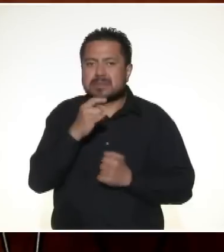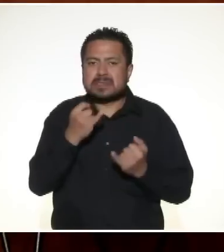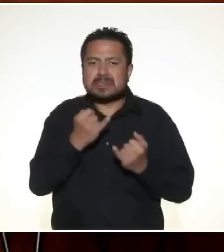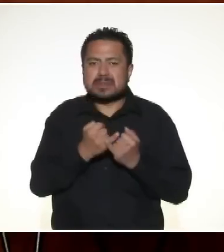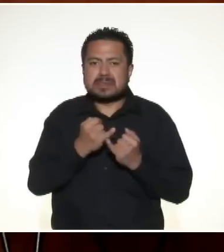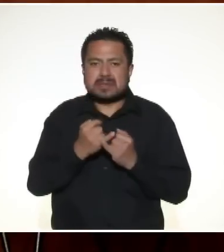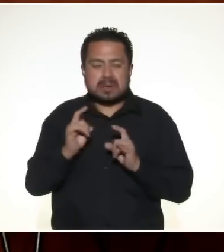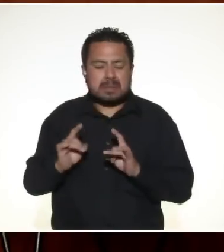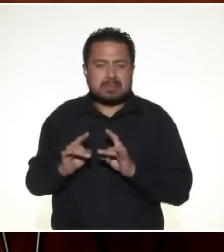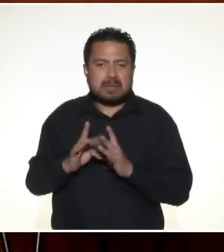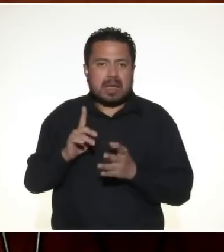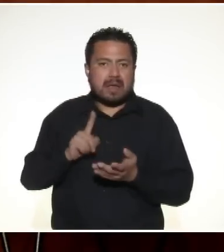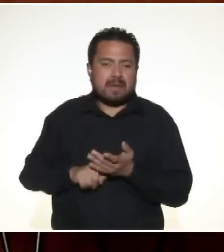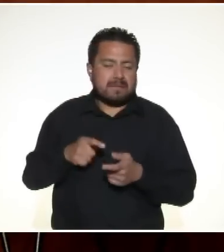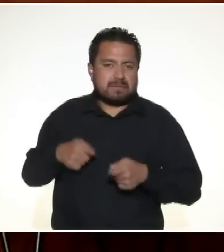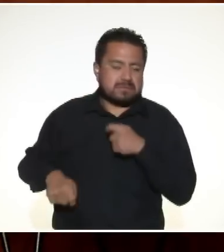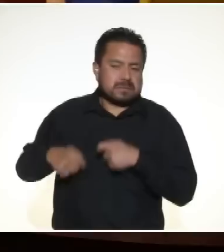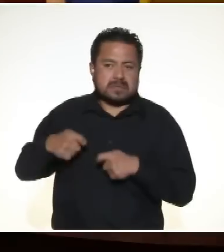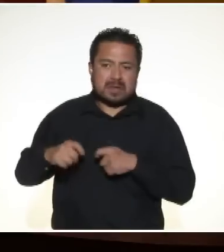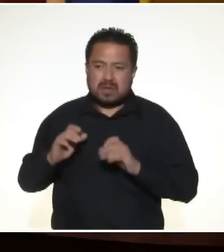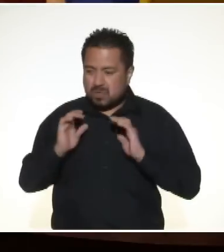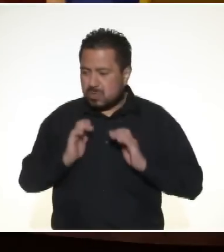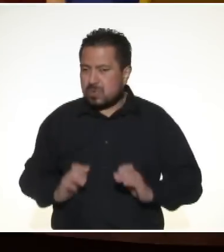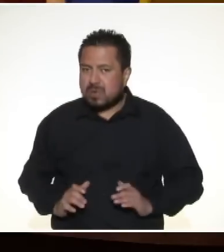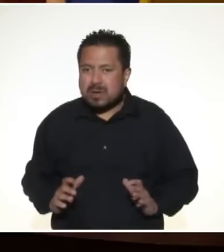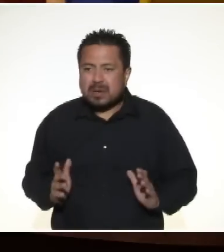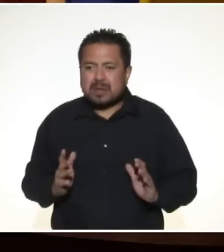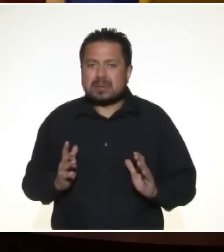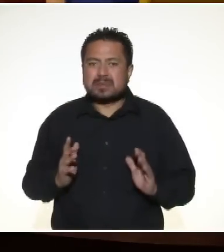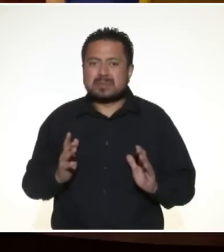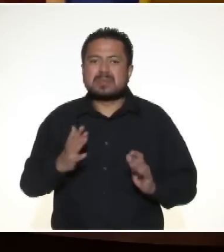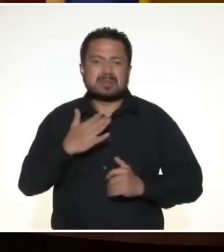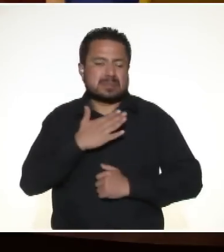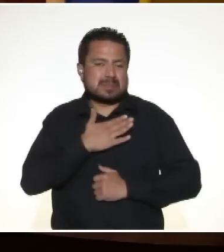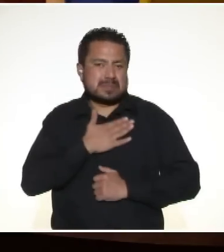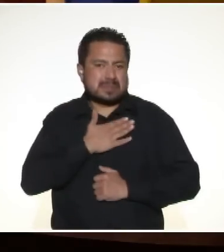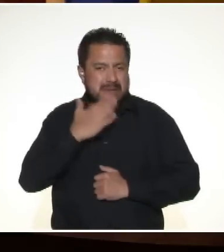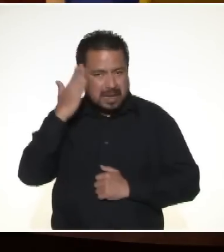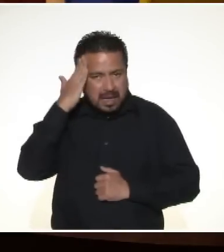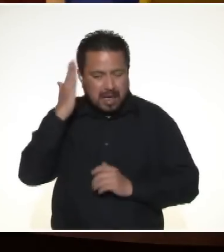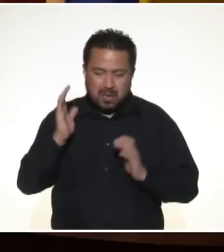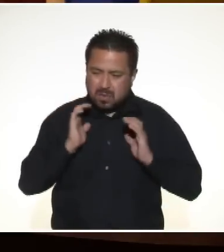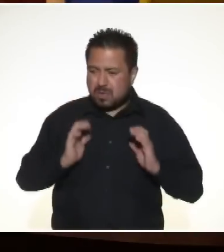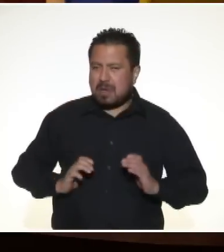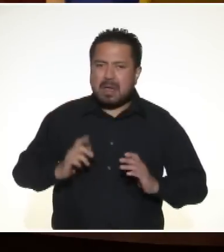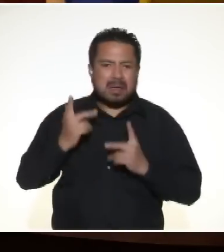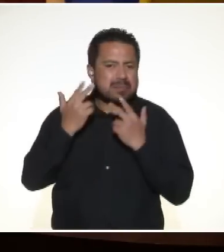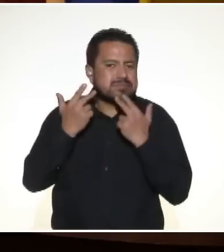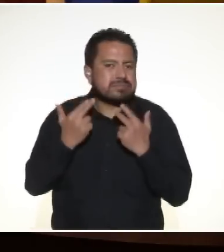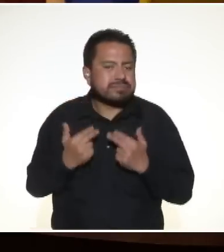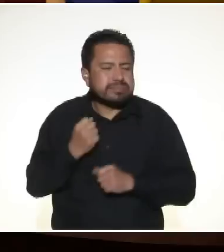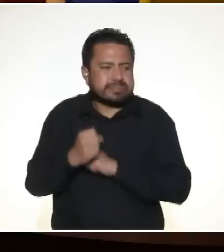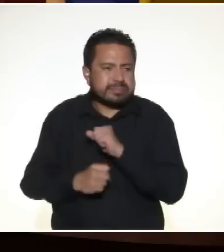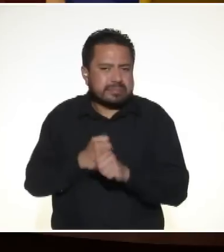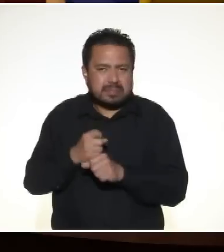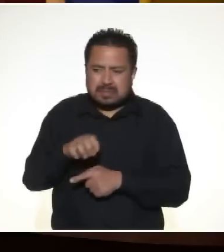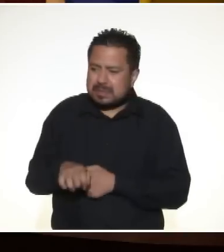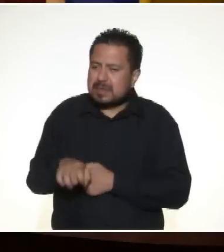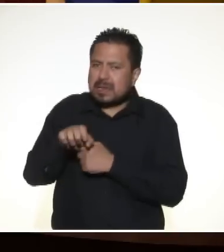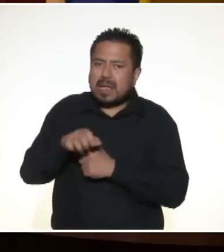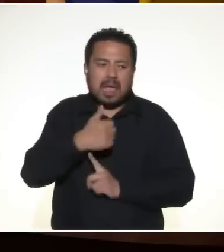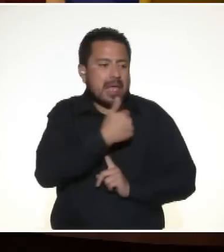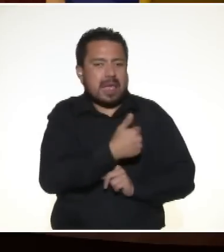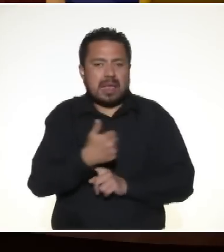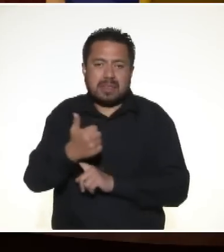reflejos. Por eso Sí. lo pregunto, porque nuestra capacidad fisiológica se va deteriorando Claro. con la edad, aunque no Y queramos. ahora, Por eso cada lo adulto pregunto.